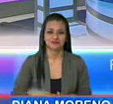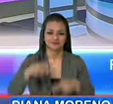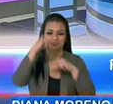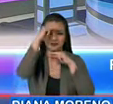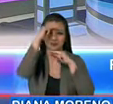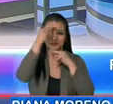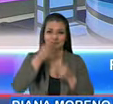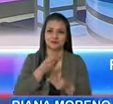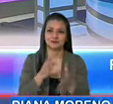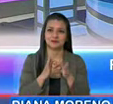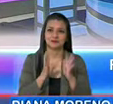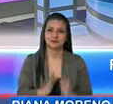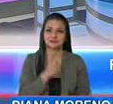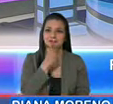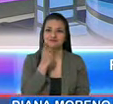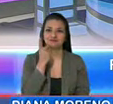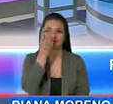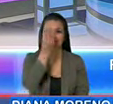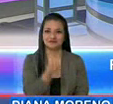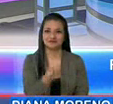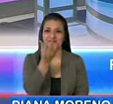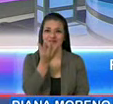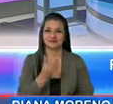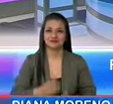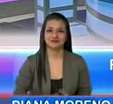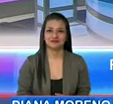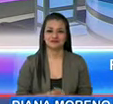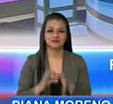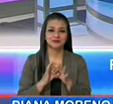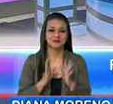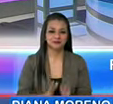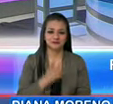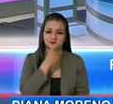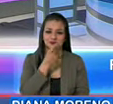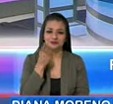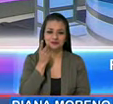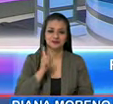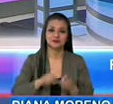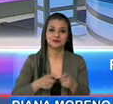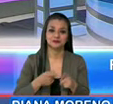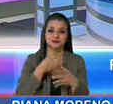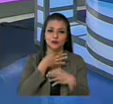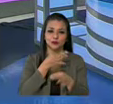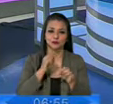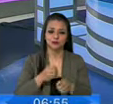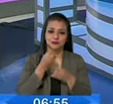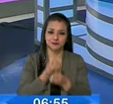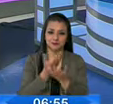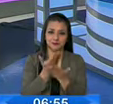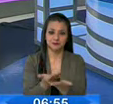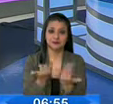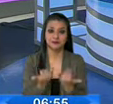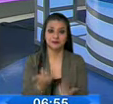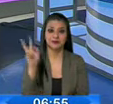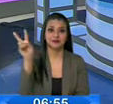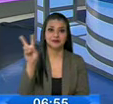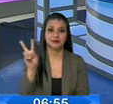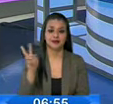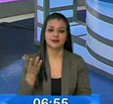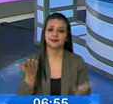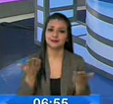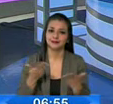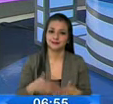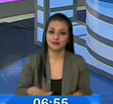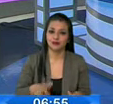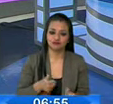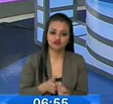TV. Ali, querida Diana, buen día. Mi querido Robert, Dianita, amigos televidentes, qué gusto poder compartir con ustedes en este día viernes. Ya estamos